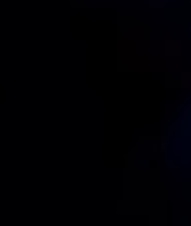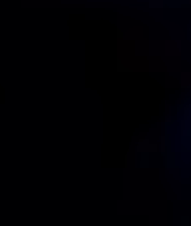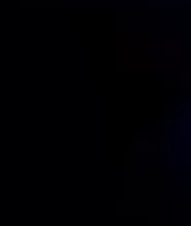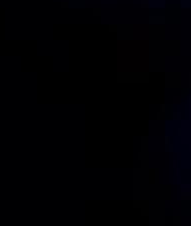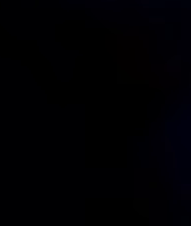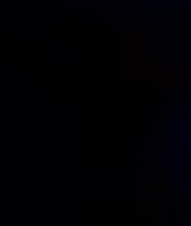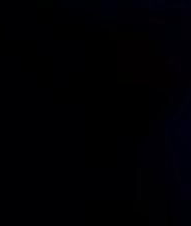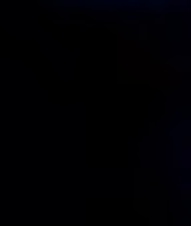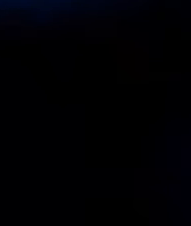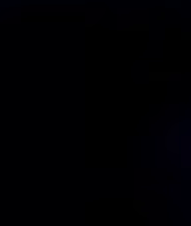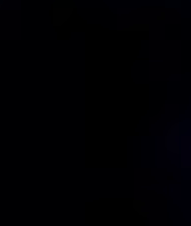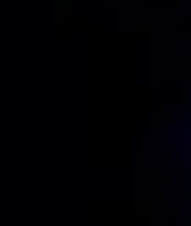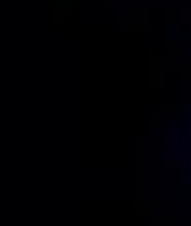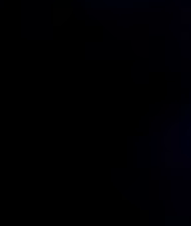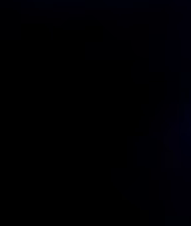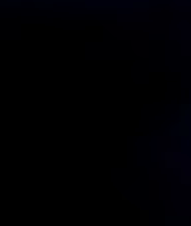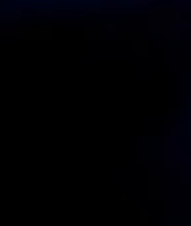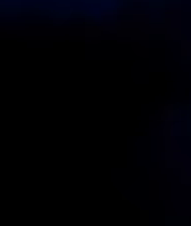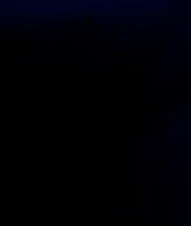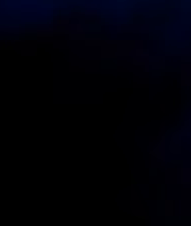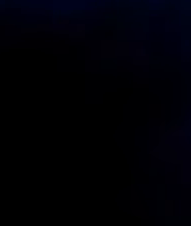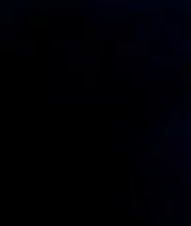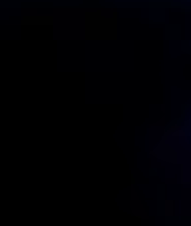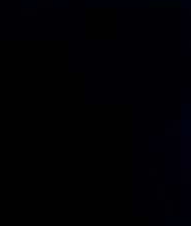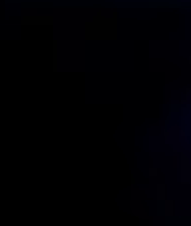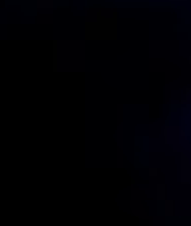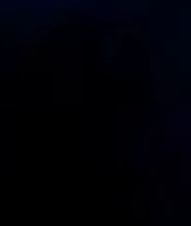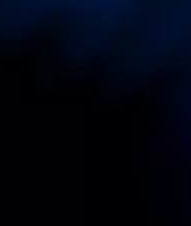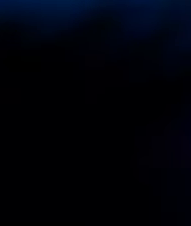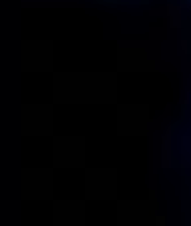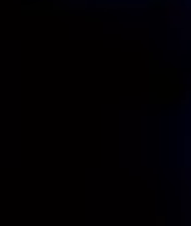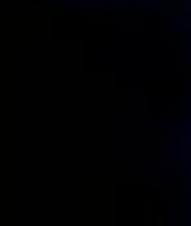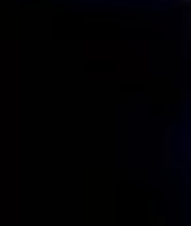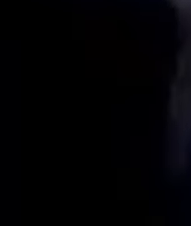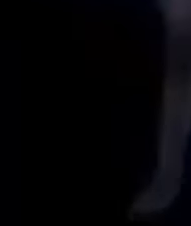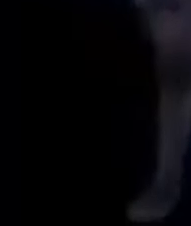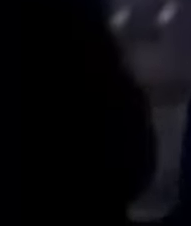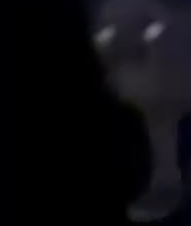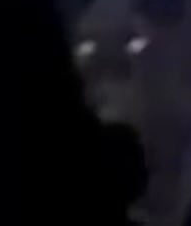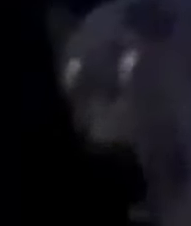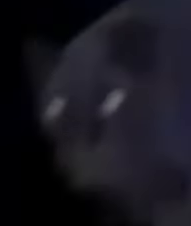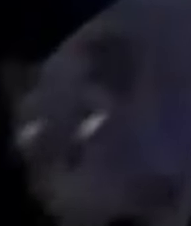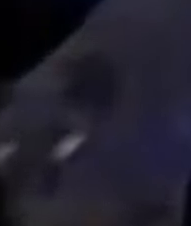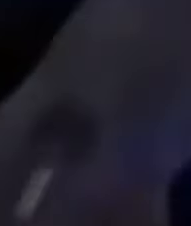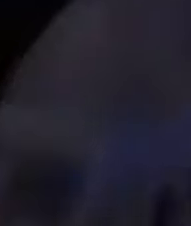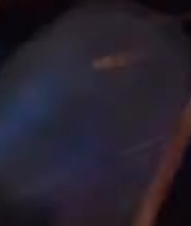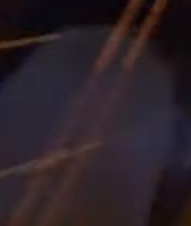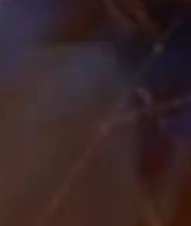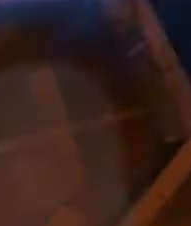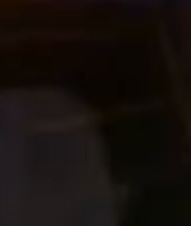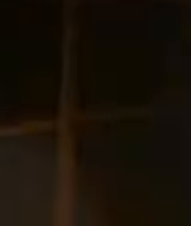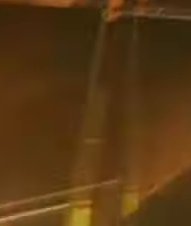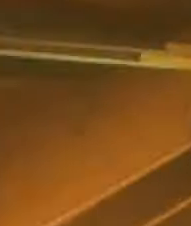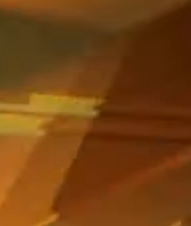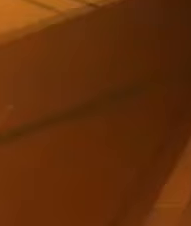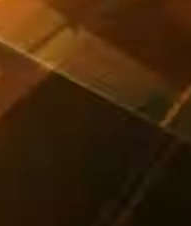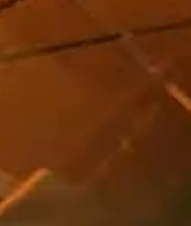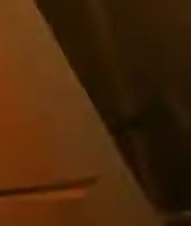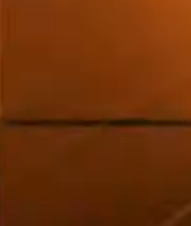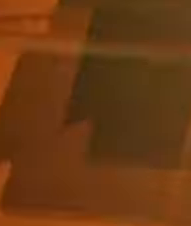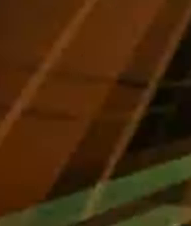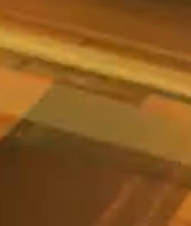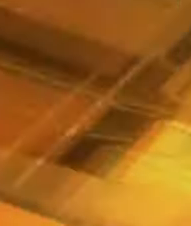Federación, Sala Regional Guadalajara. Pero bueno, ellos siguen peleando. Y es que el Chema Martínez no sabe